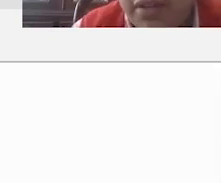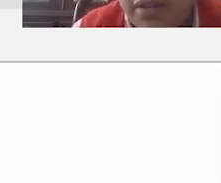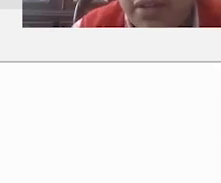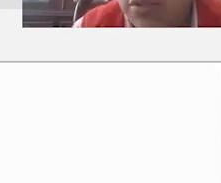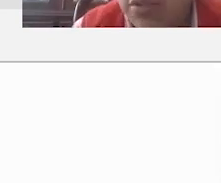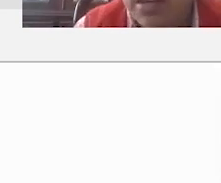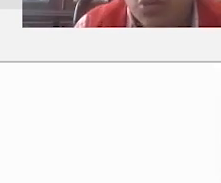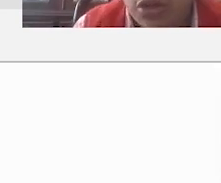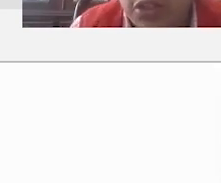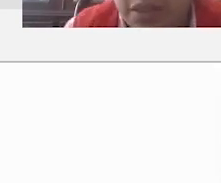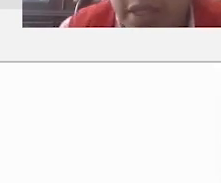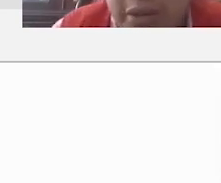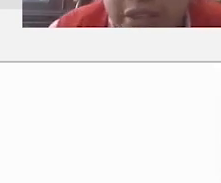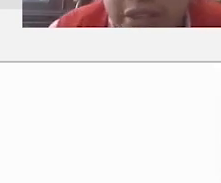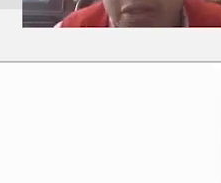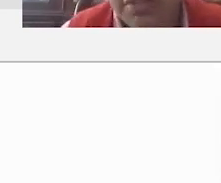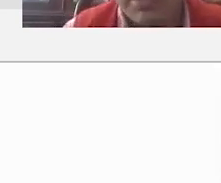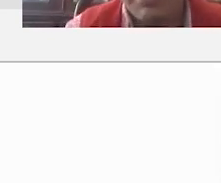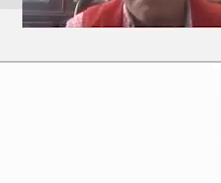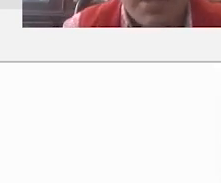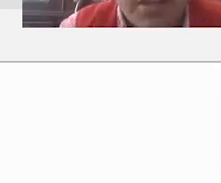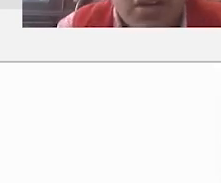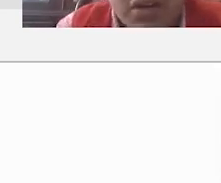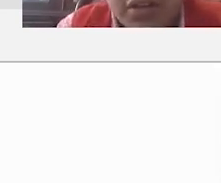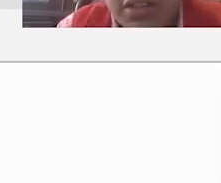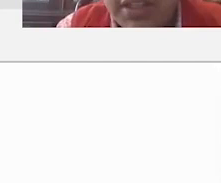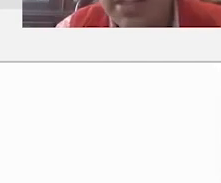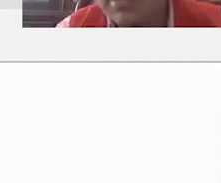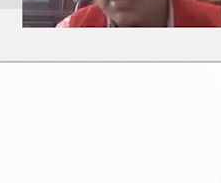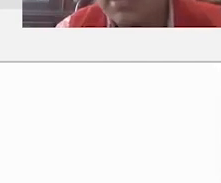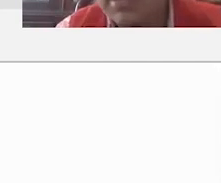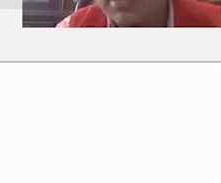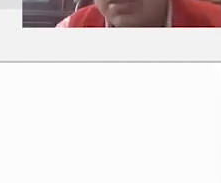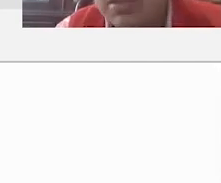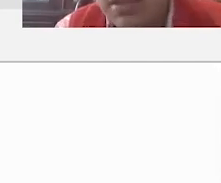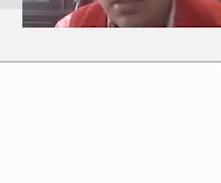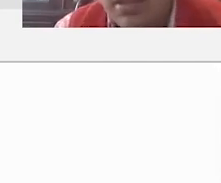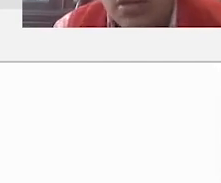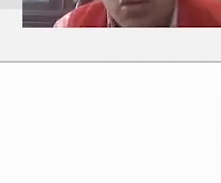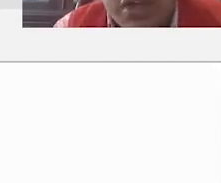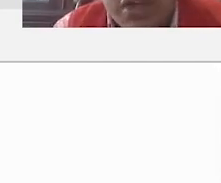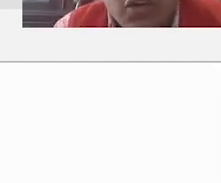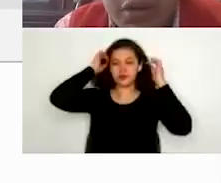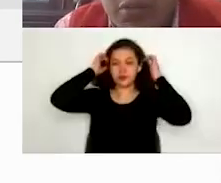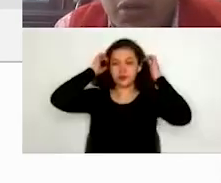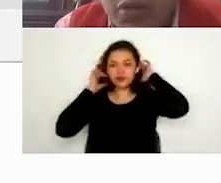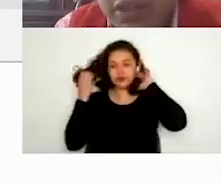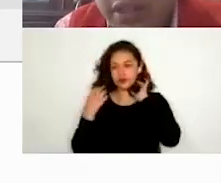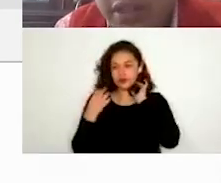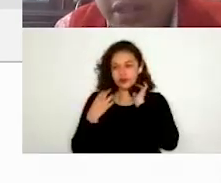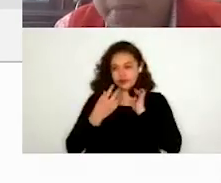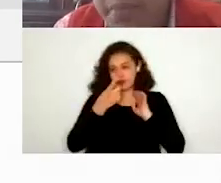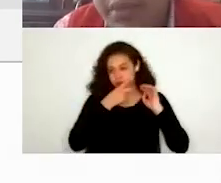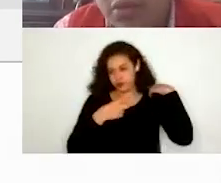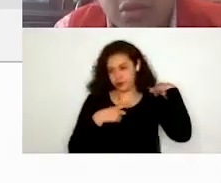Esto ya es adicional, como yo les comentaba, los términos de referencia lo que nos indican es lo mínimo. Lo mínimo que debe de